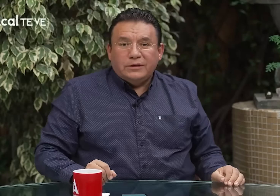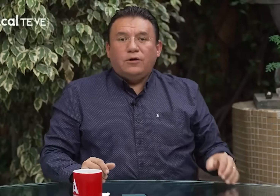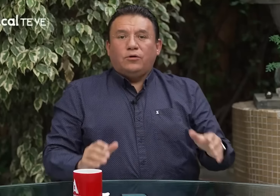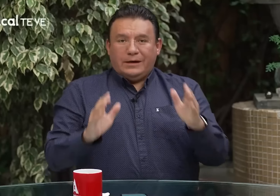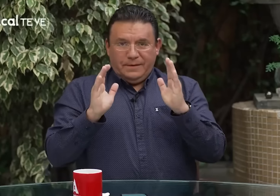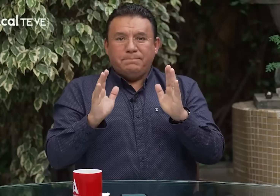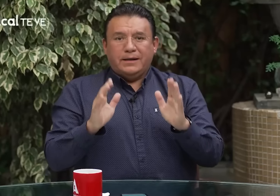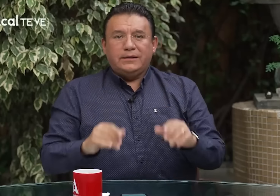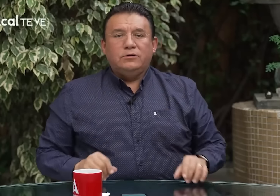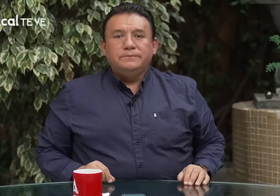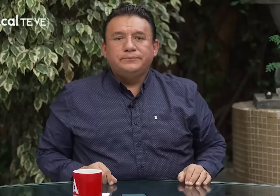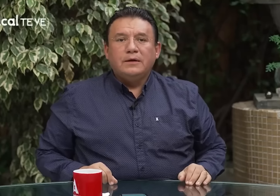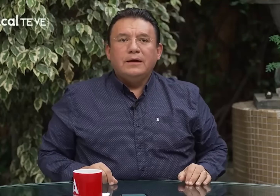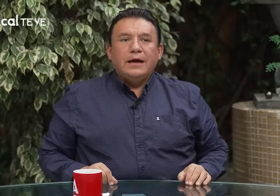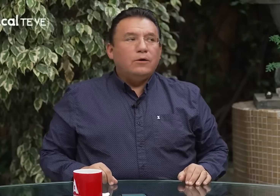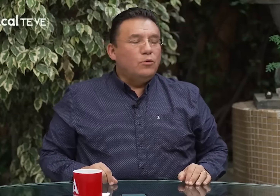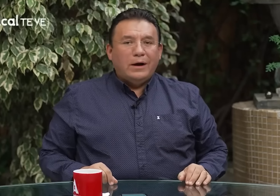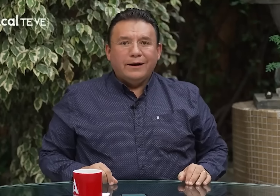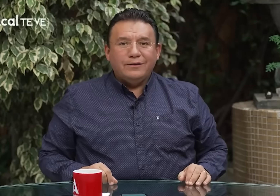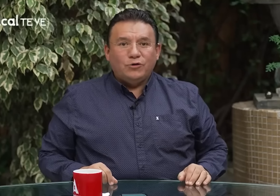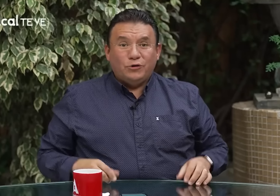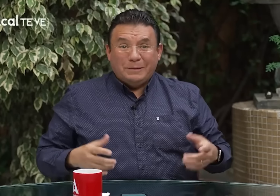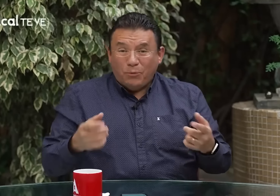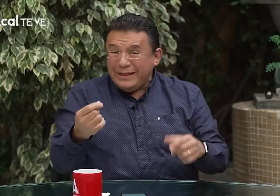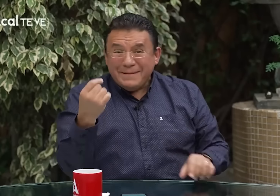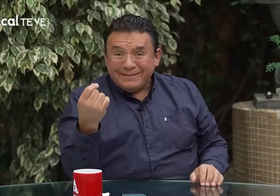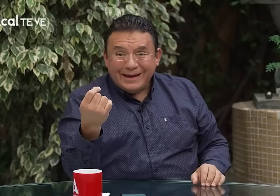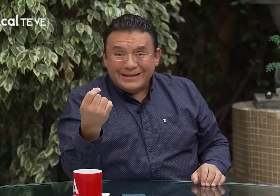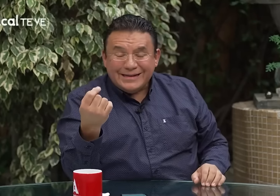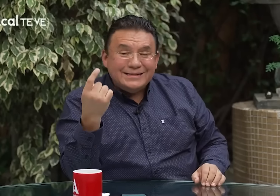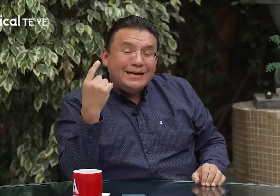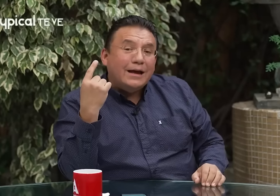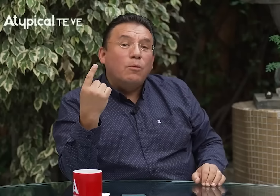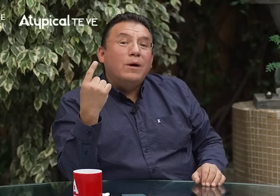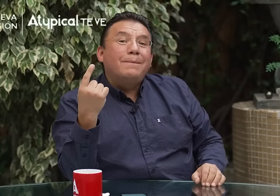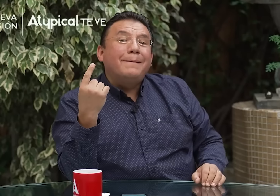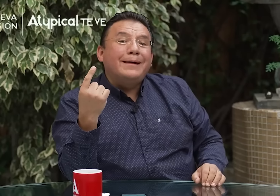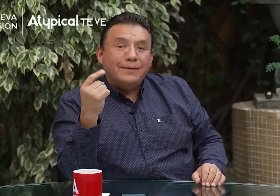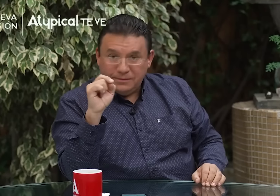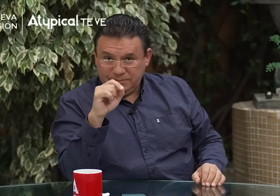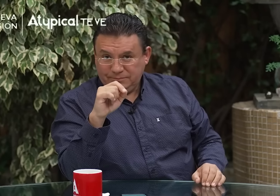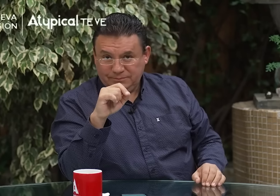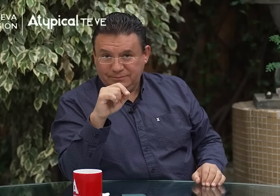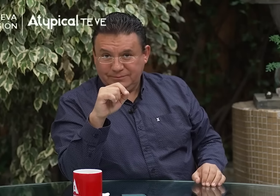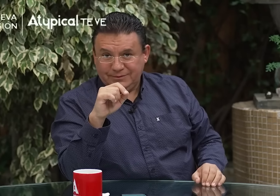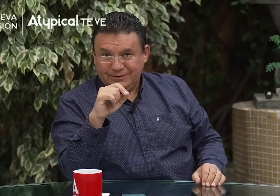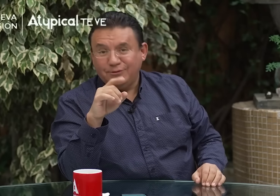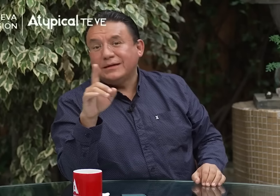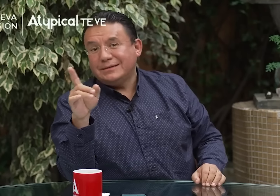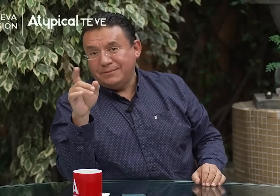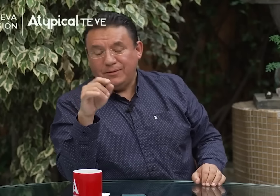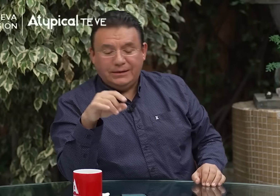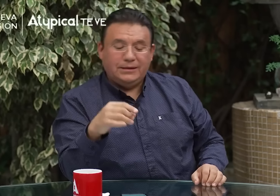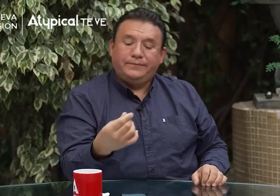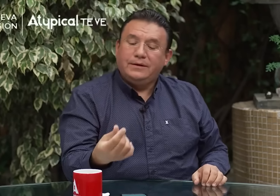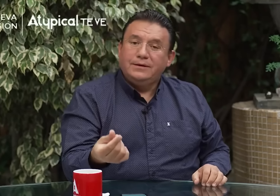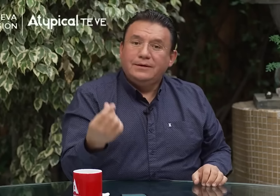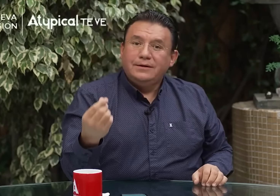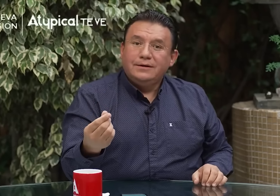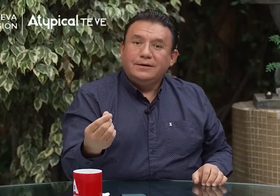Se va usted a colocar bien paradito en un lugar donde pueda aventar el chile sin que lo vuelva a ver. ¿Sí? Es lo que decía mi